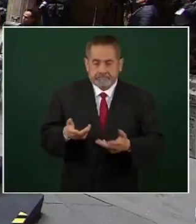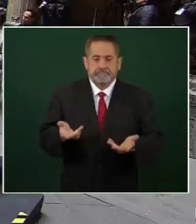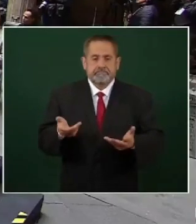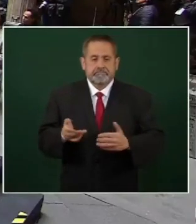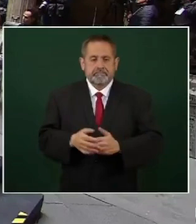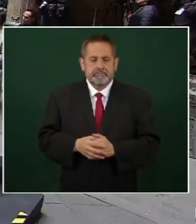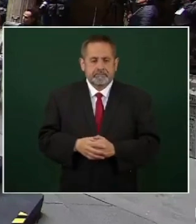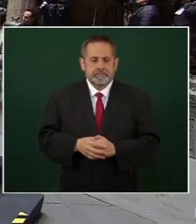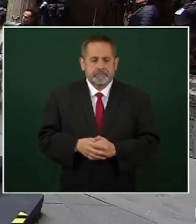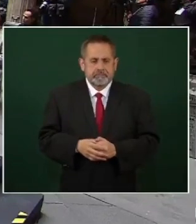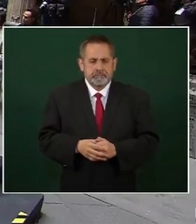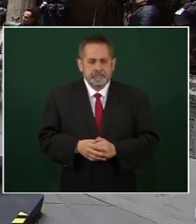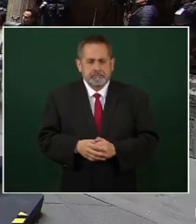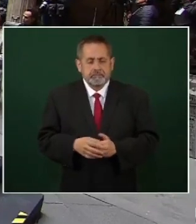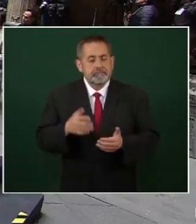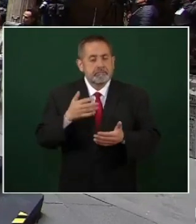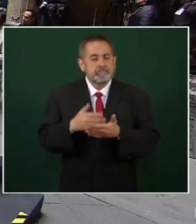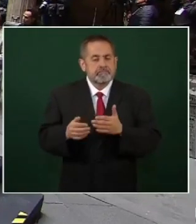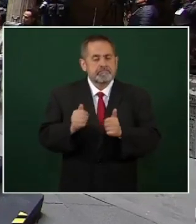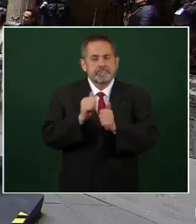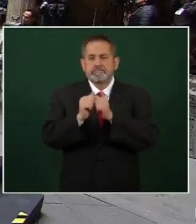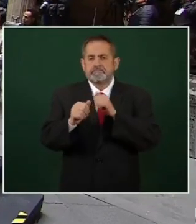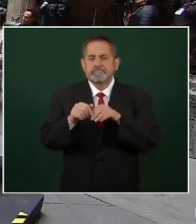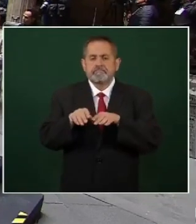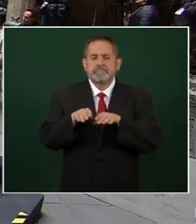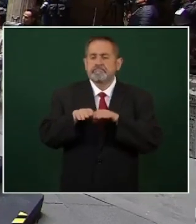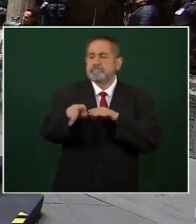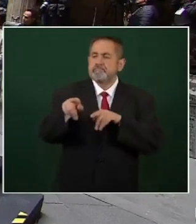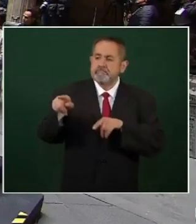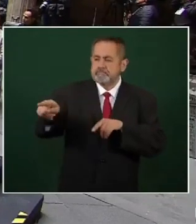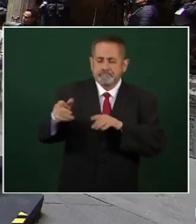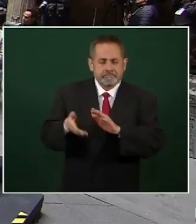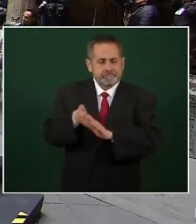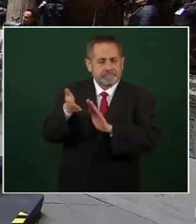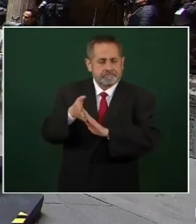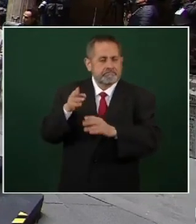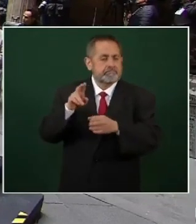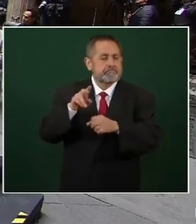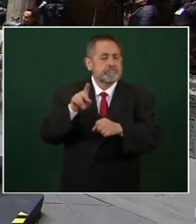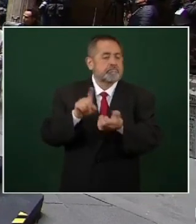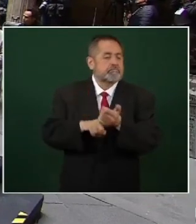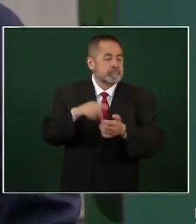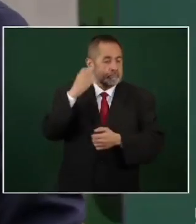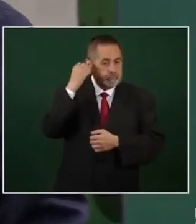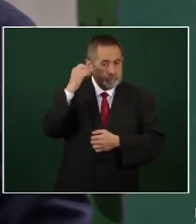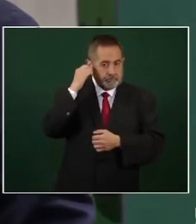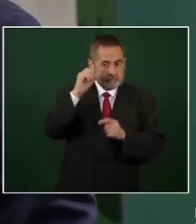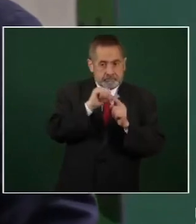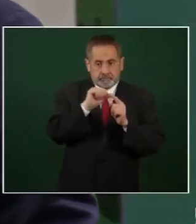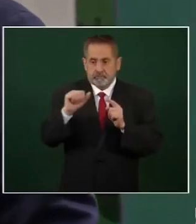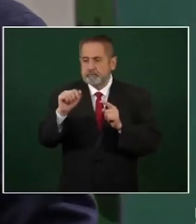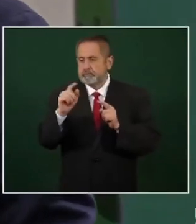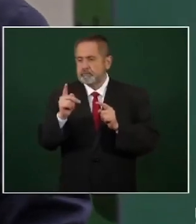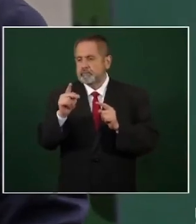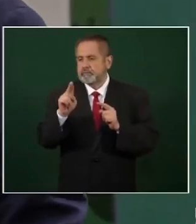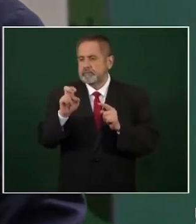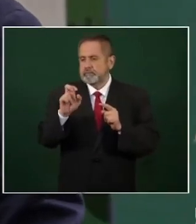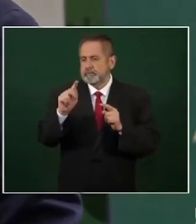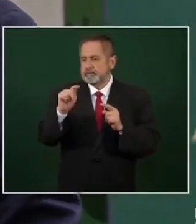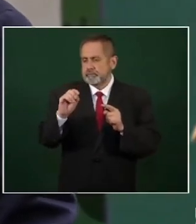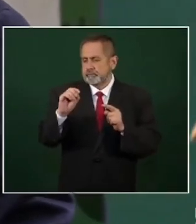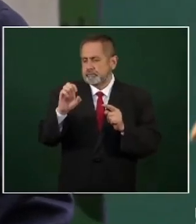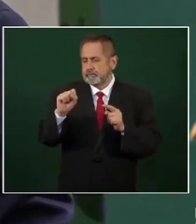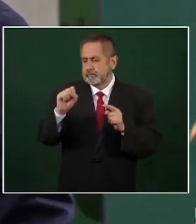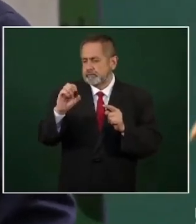nos pararon una carretera, la que se está construyendo de Oaxaca a Puerto Escondido, y es un